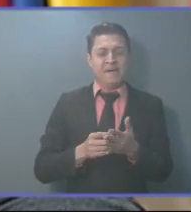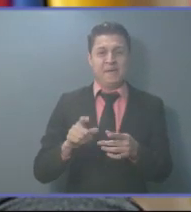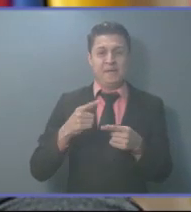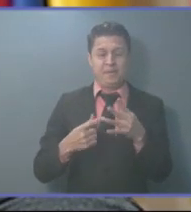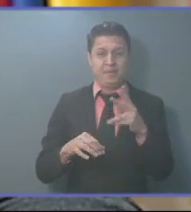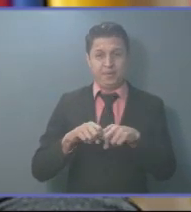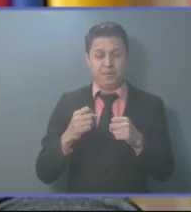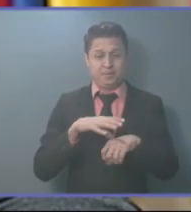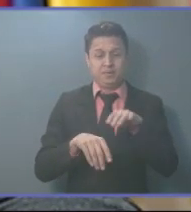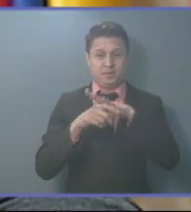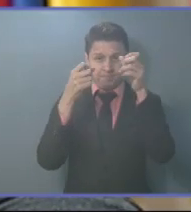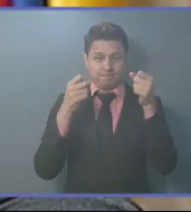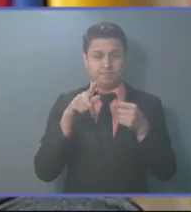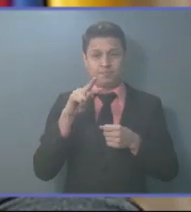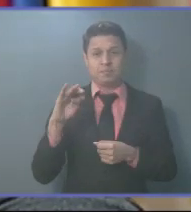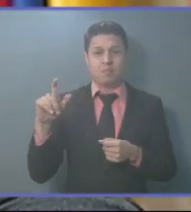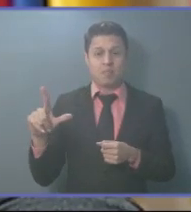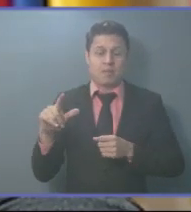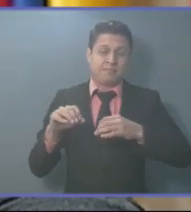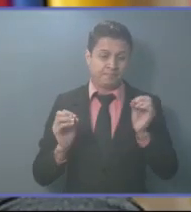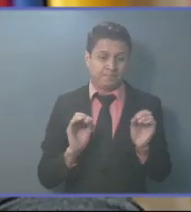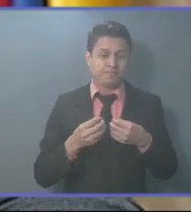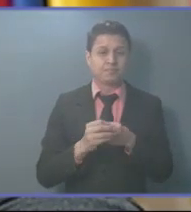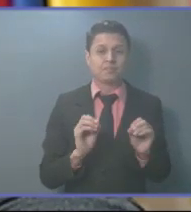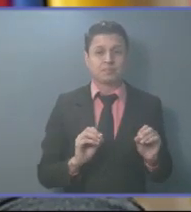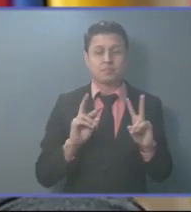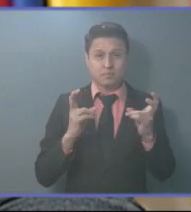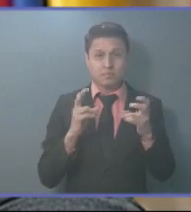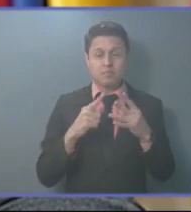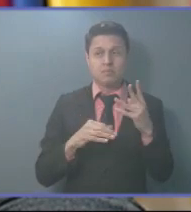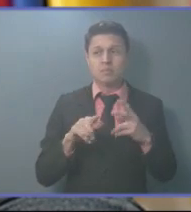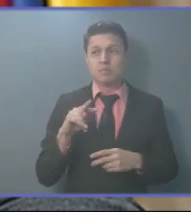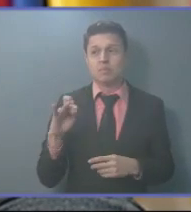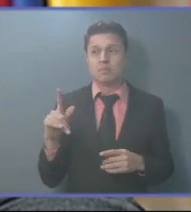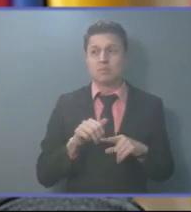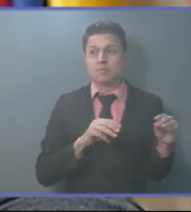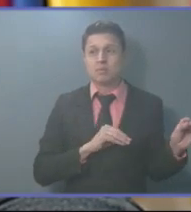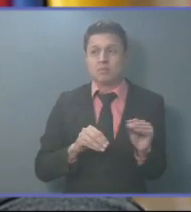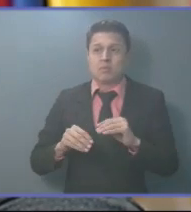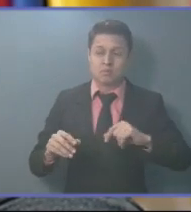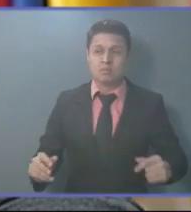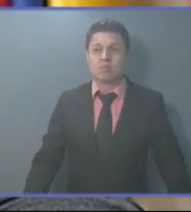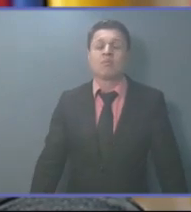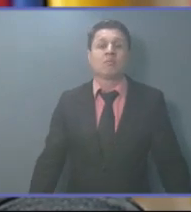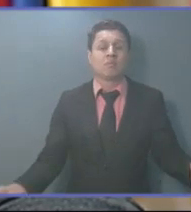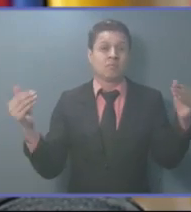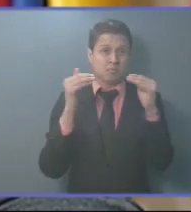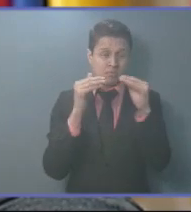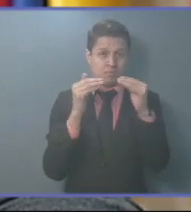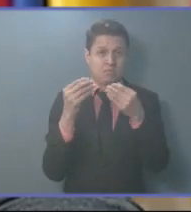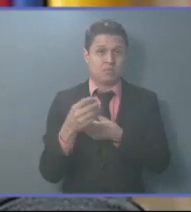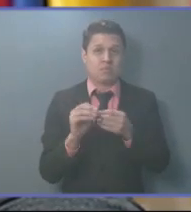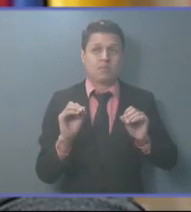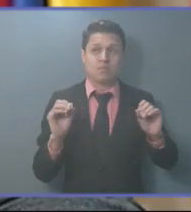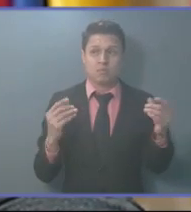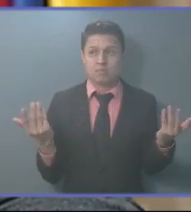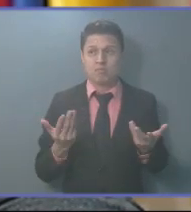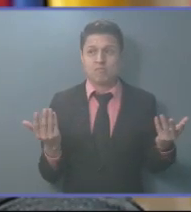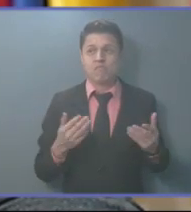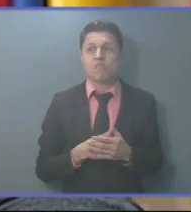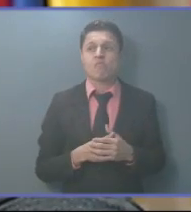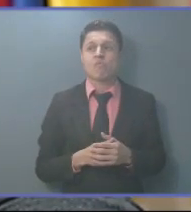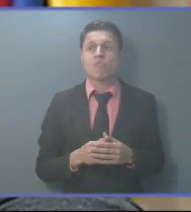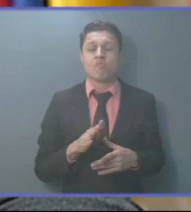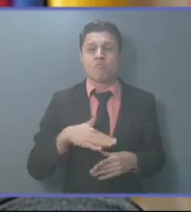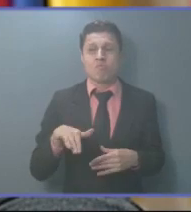común y jurisdicciones especializadas en materia penal aplicándose también a la audiencia que se celebra en